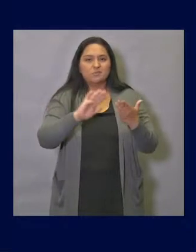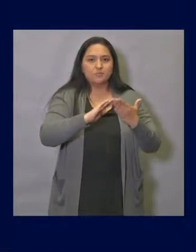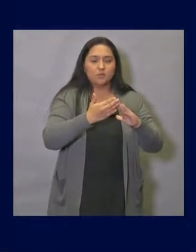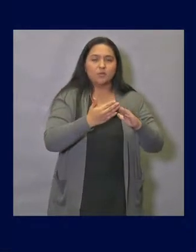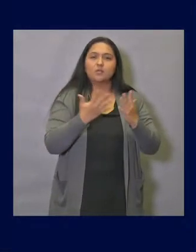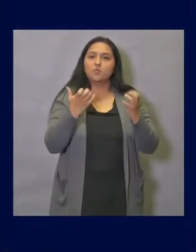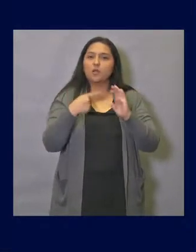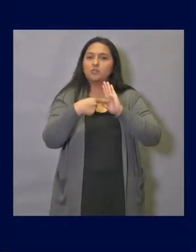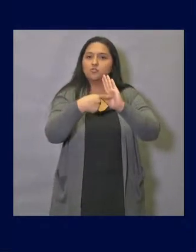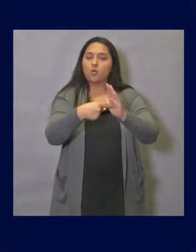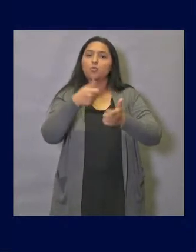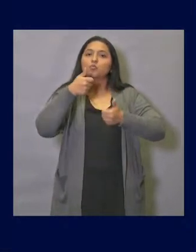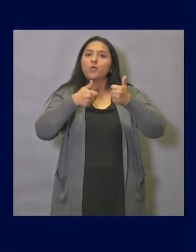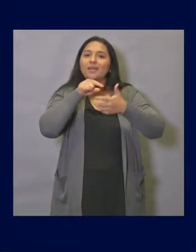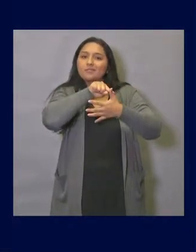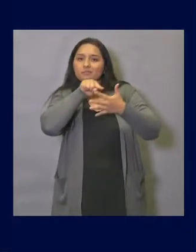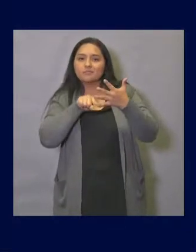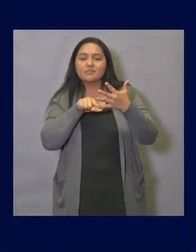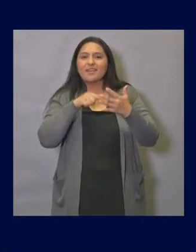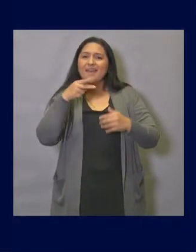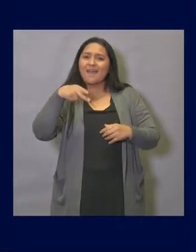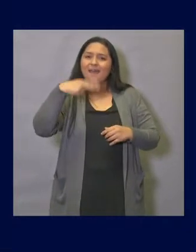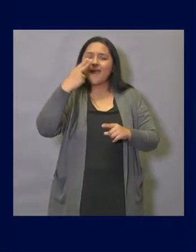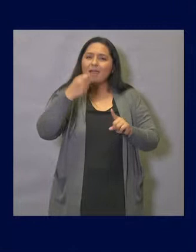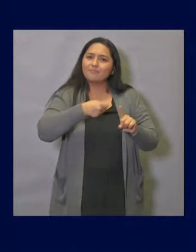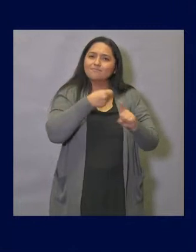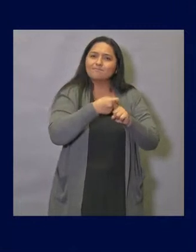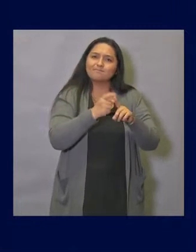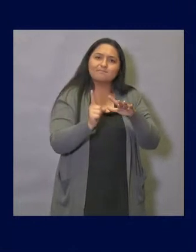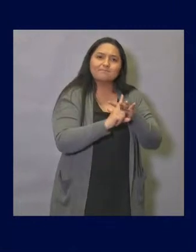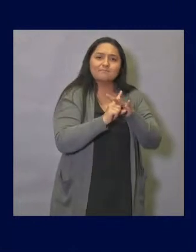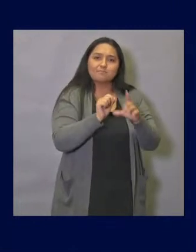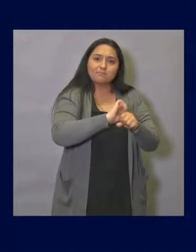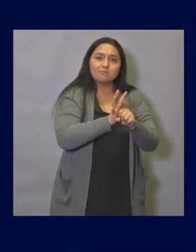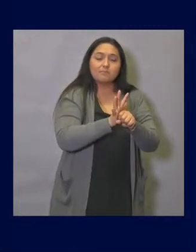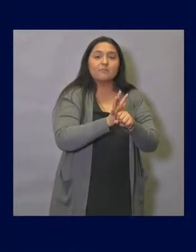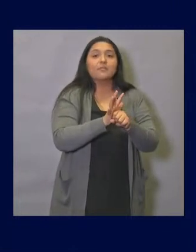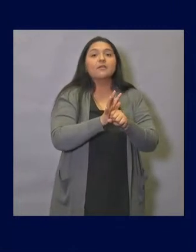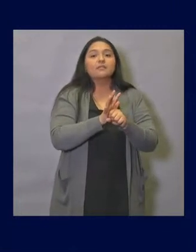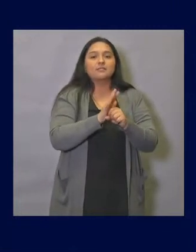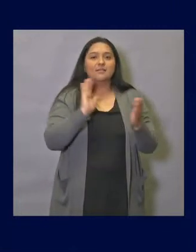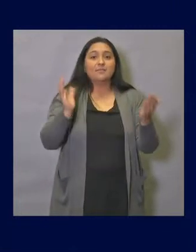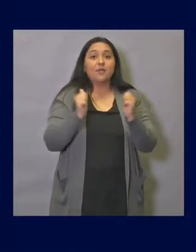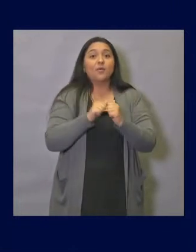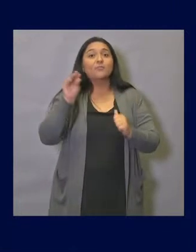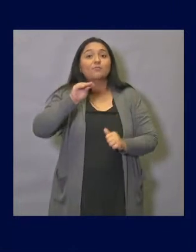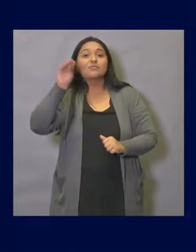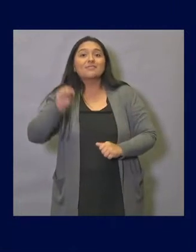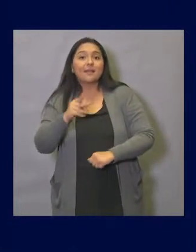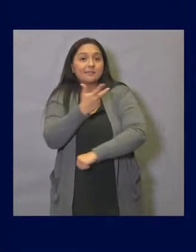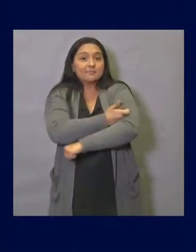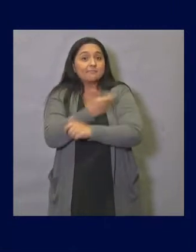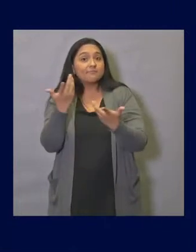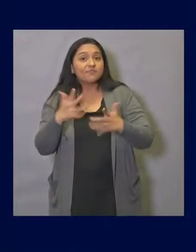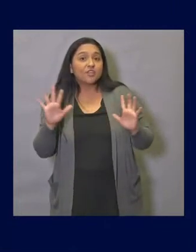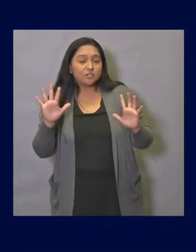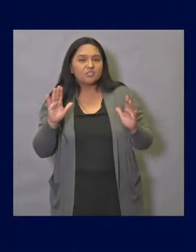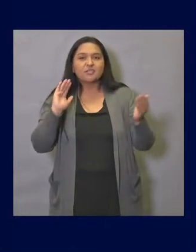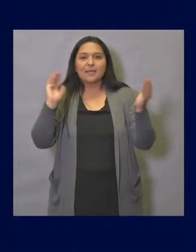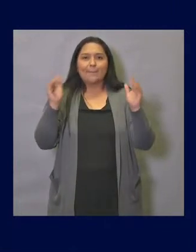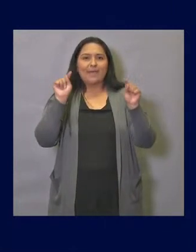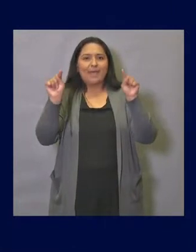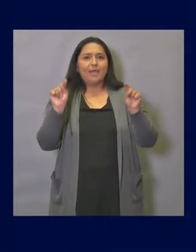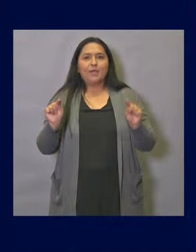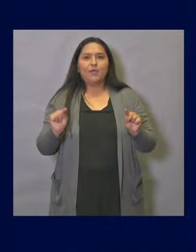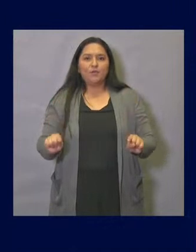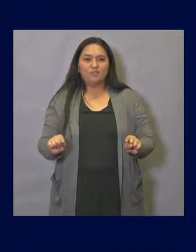comunidades con las tasas de casos más altas y el porcentaje de personas en estas áreas que han sido vacunadas hasta ahora. Como puede